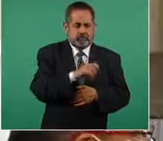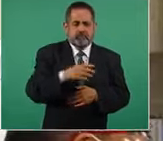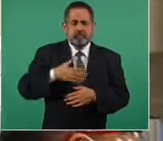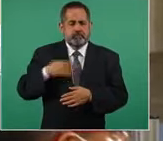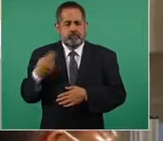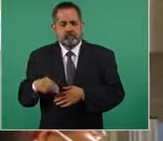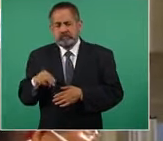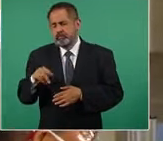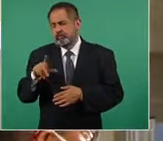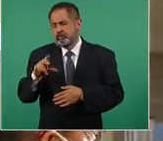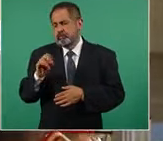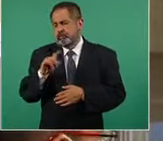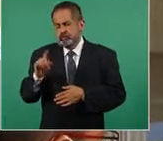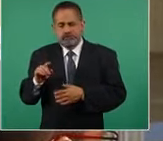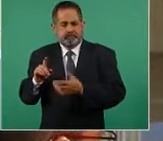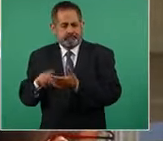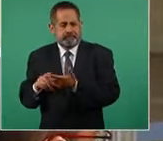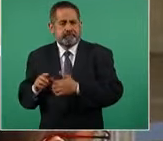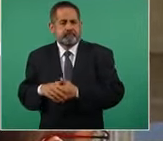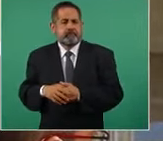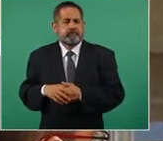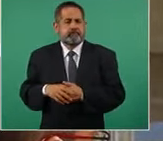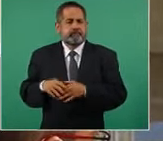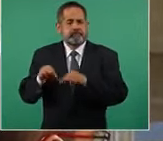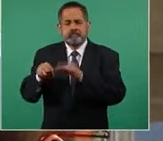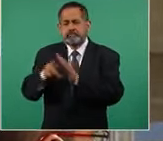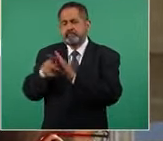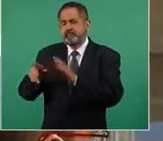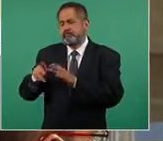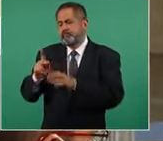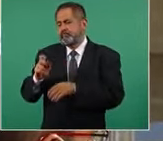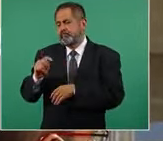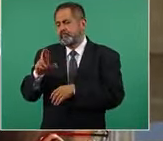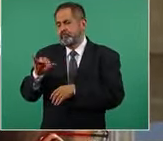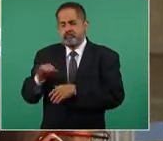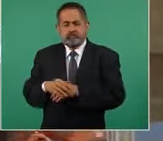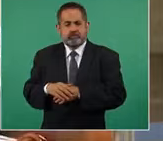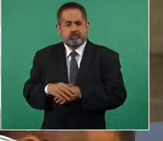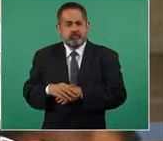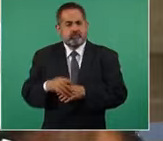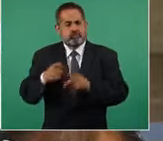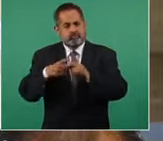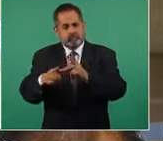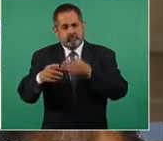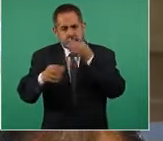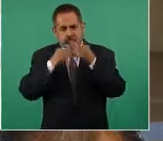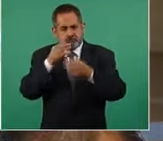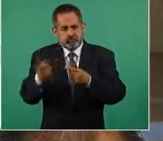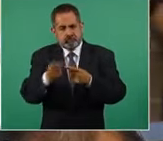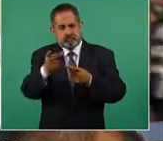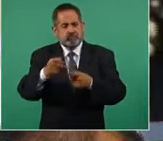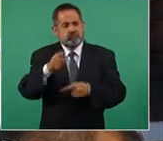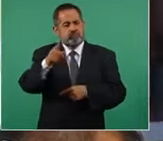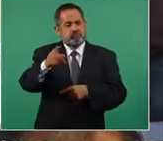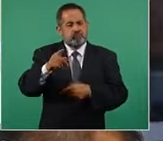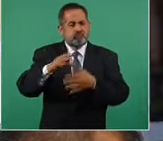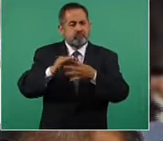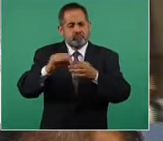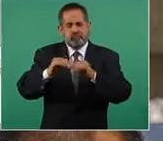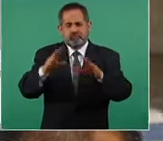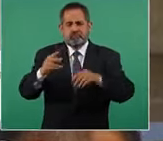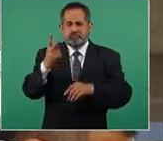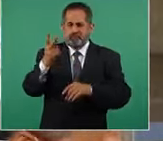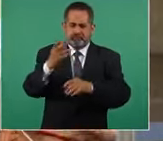Hormolécula Oficial y columnista de la revista Petróleo y Energía. Antes de iniciar mis preguntas, usted dejó